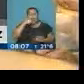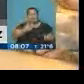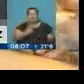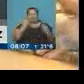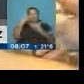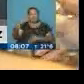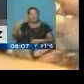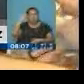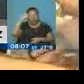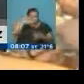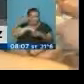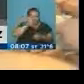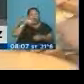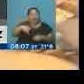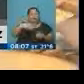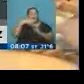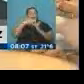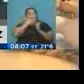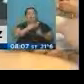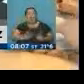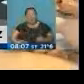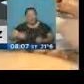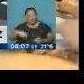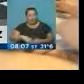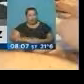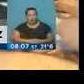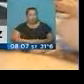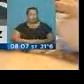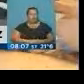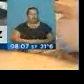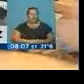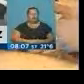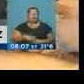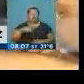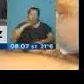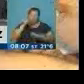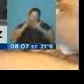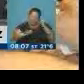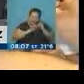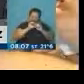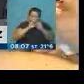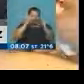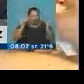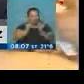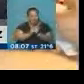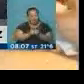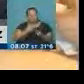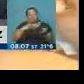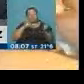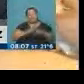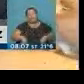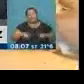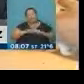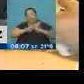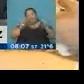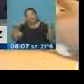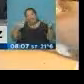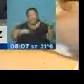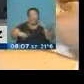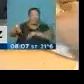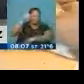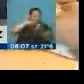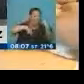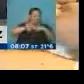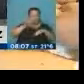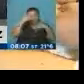el Congreso o se hace acá en Casa de Gobierno? Lo voy a tratar de explicar con pocas palabras, porque si no está tantas idas y vueltas,